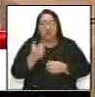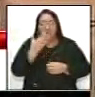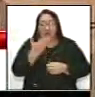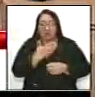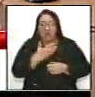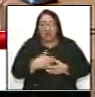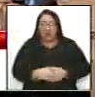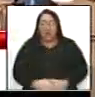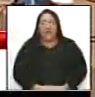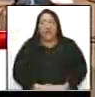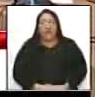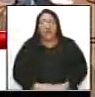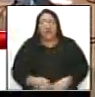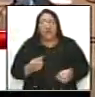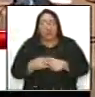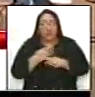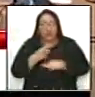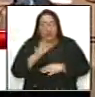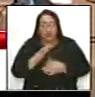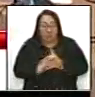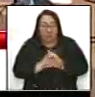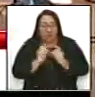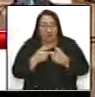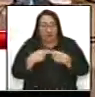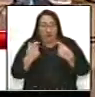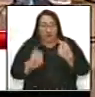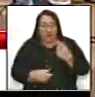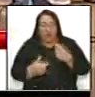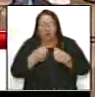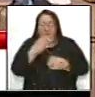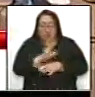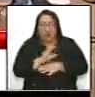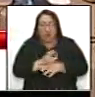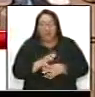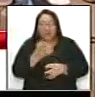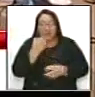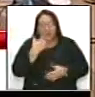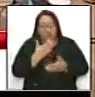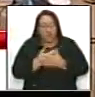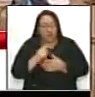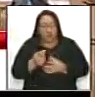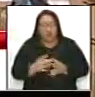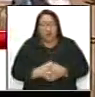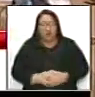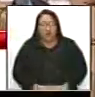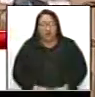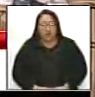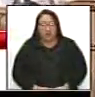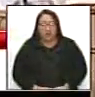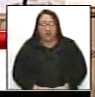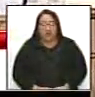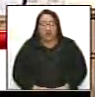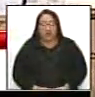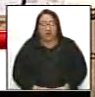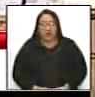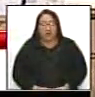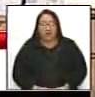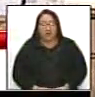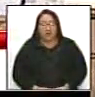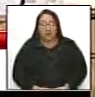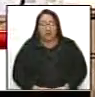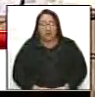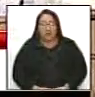presidente, por intermedio de saludar a mis colegas. Muy buenas tardes. Quiero agradecer en primer lugar el apoyo del proyecto de